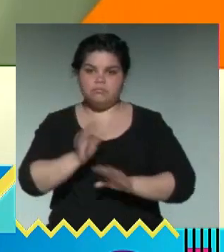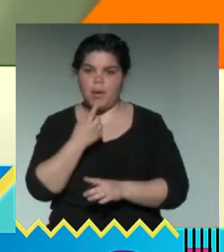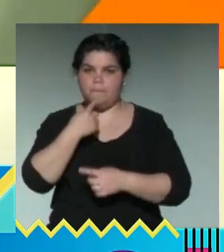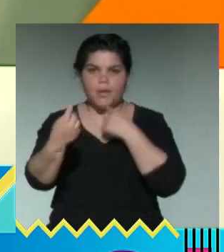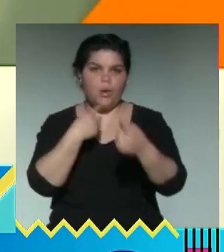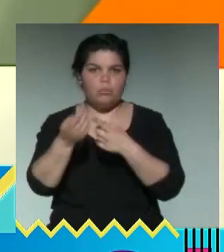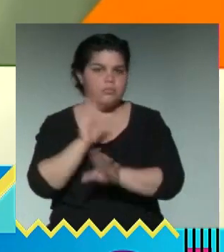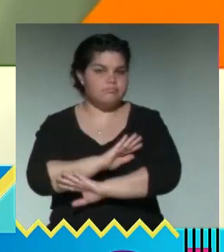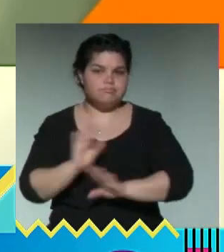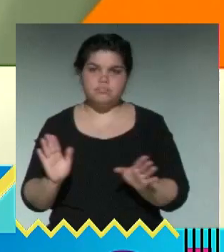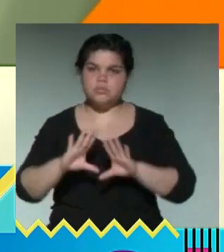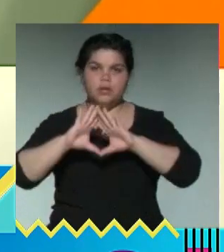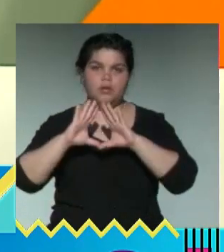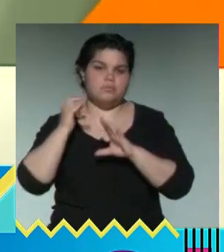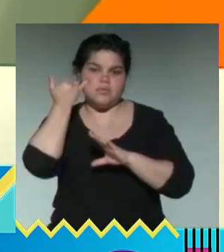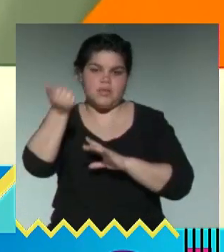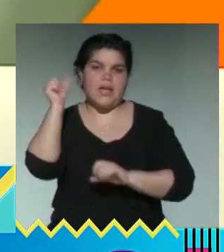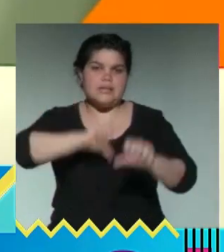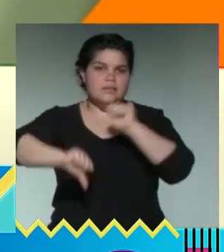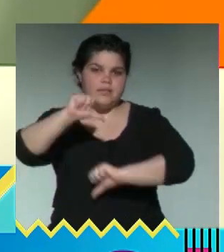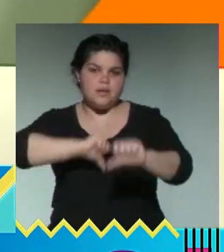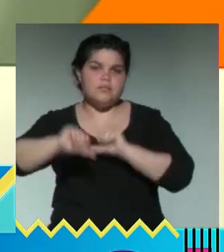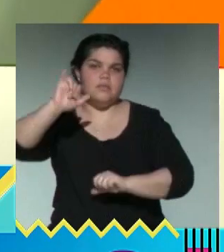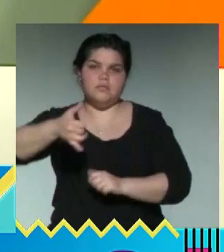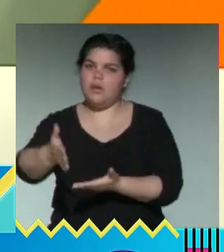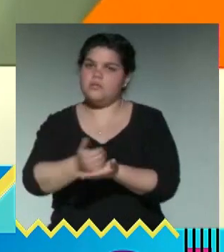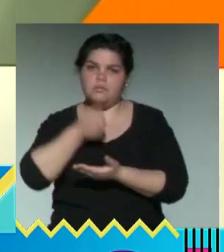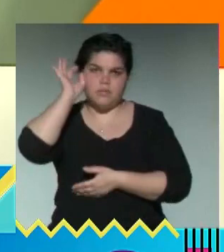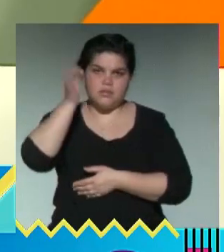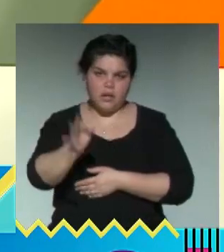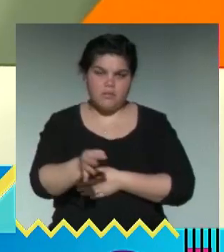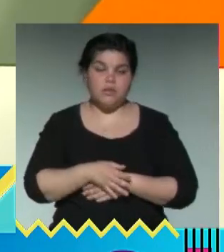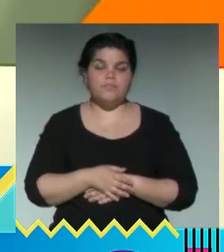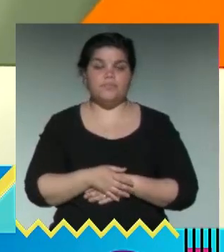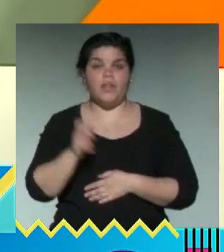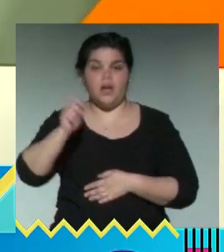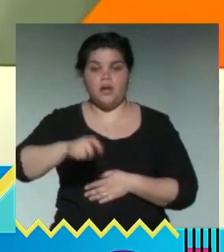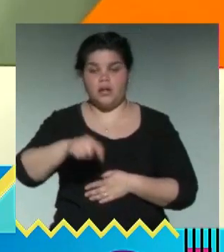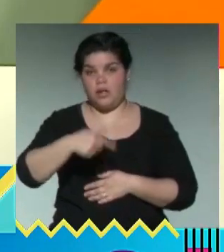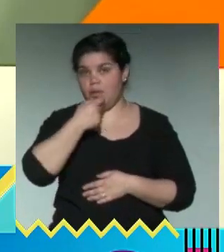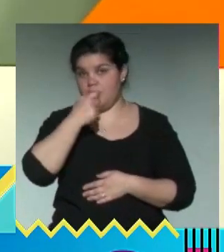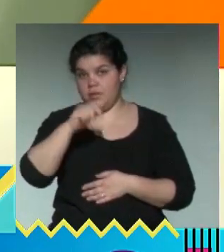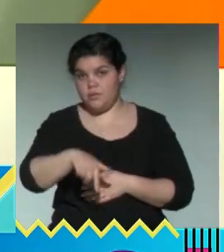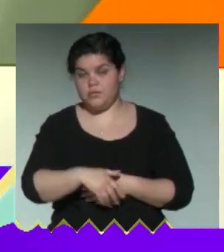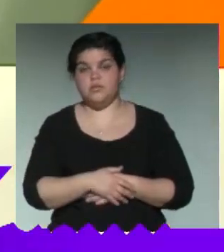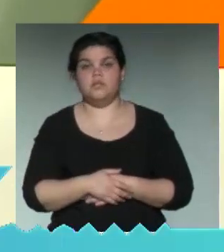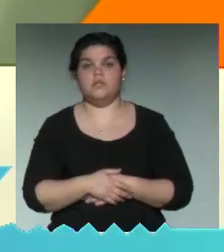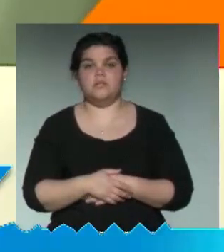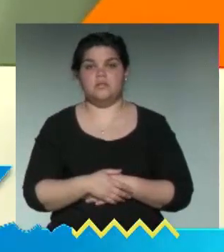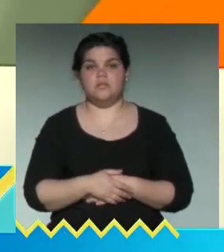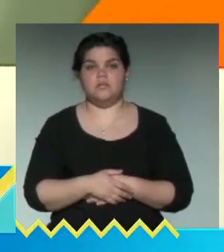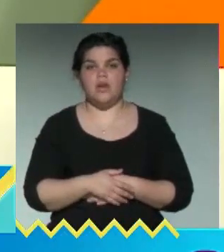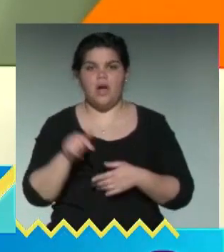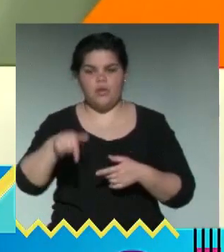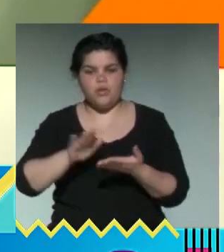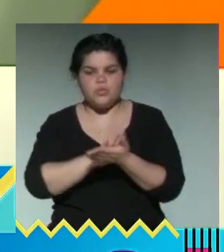ya aceptada a nivel científico y bajando un poquito a la realidad local, hoy existen diversas